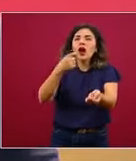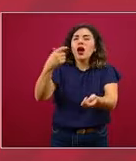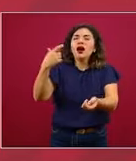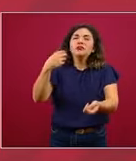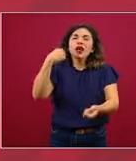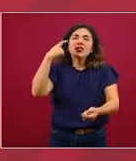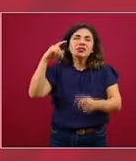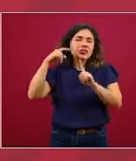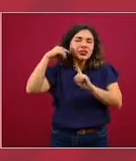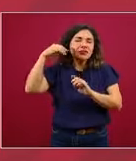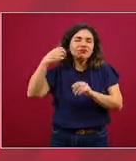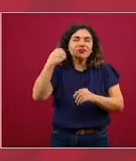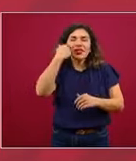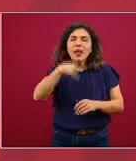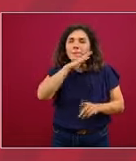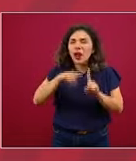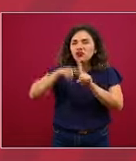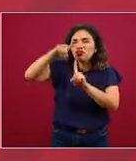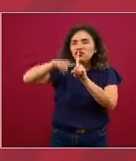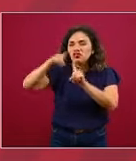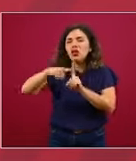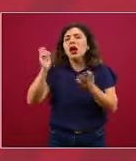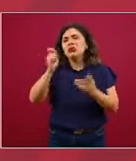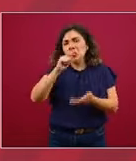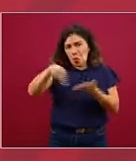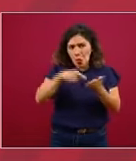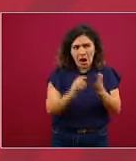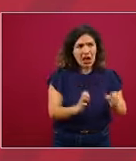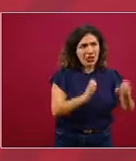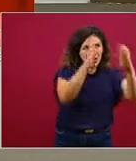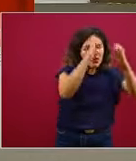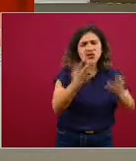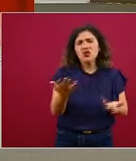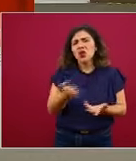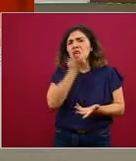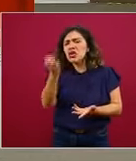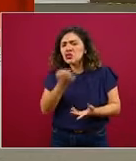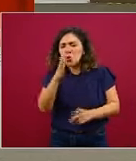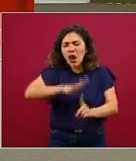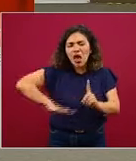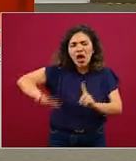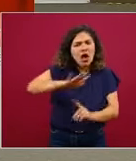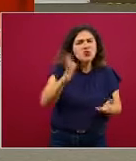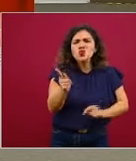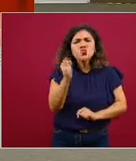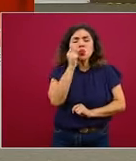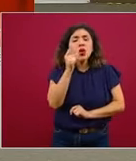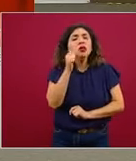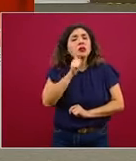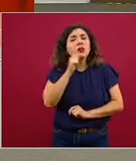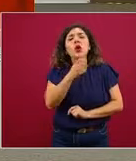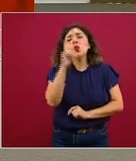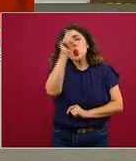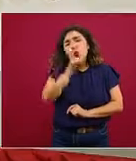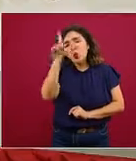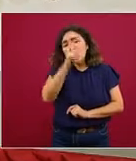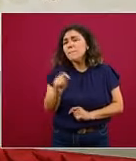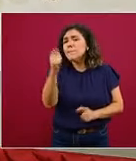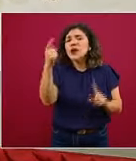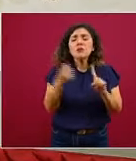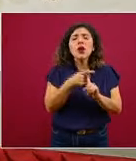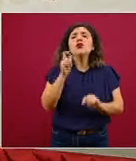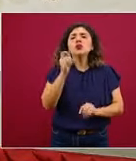un edificio, sea un área laboral de diferentes, digamos, espacios geográficos. Siempre la recomendación inicial